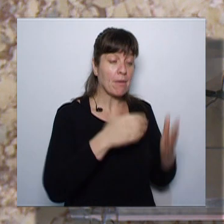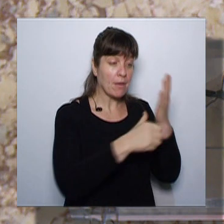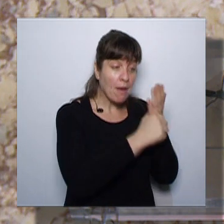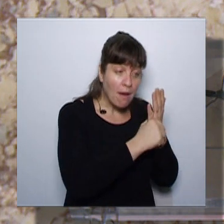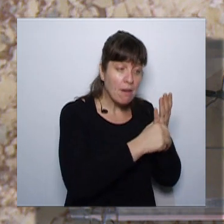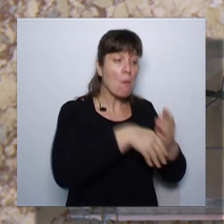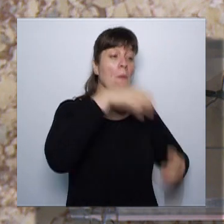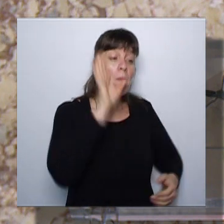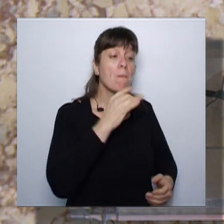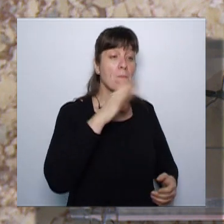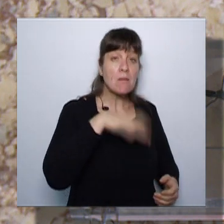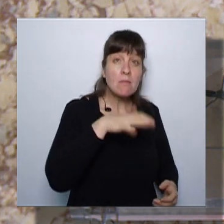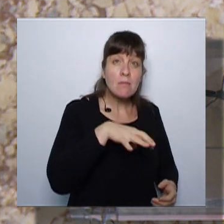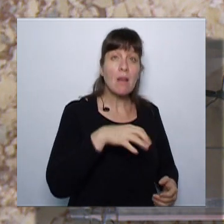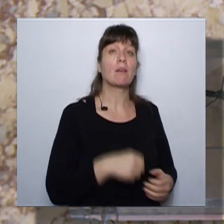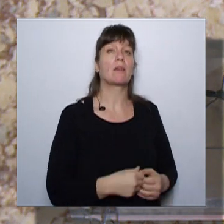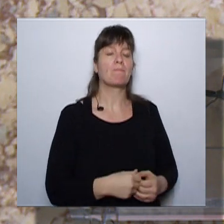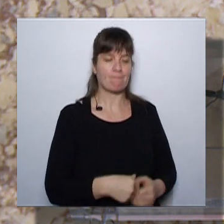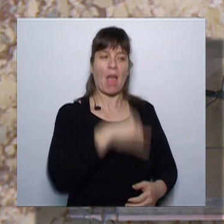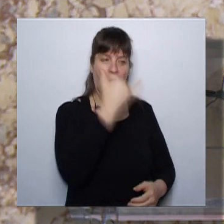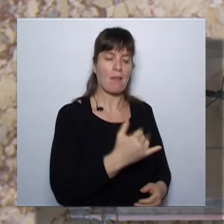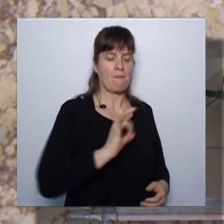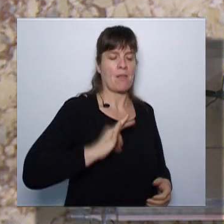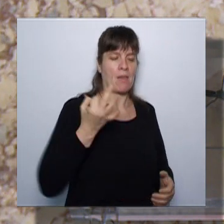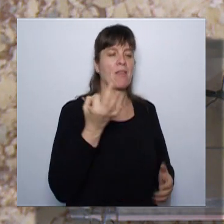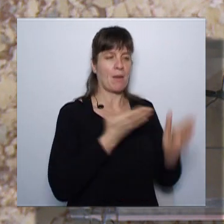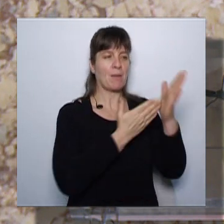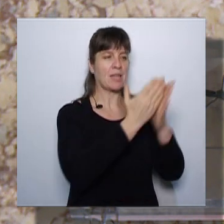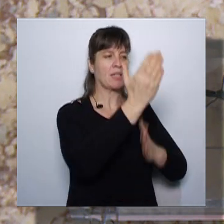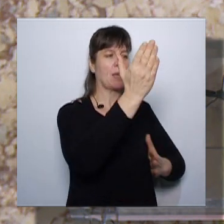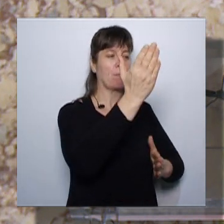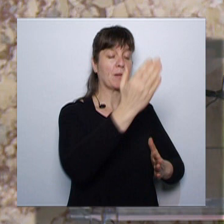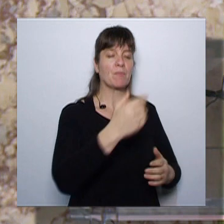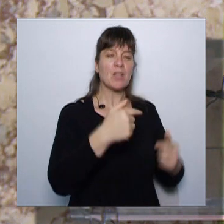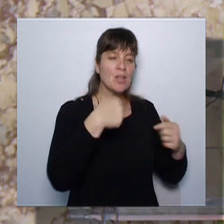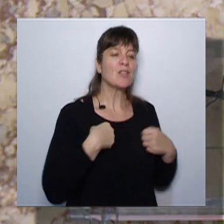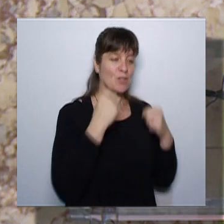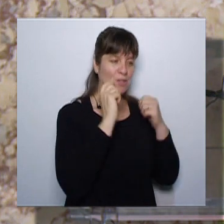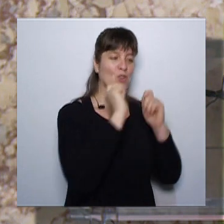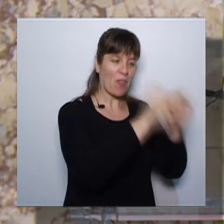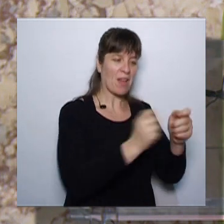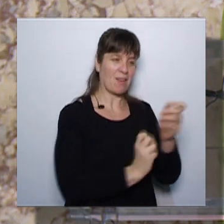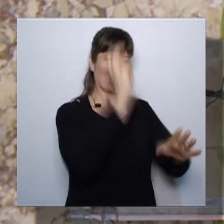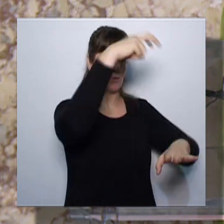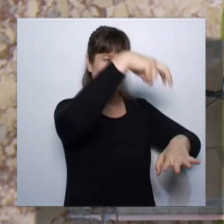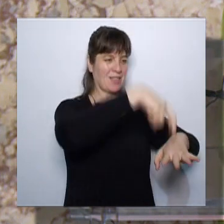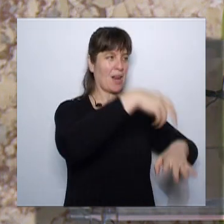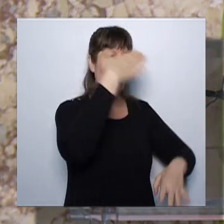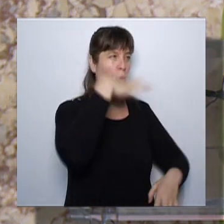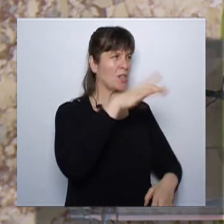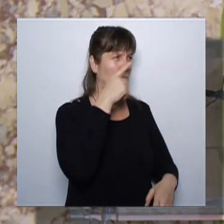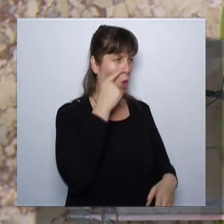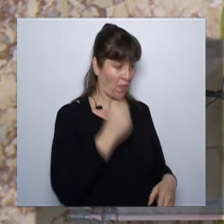y bebe mi sangre tiene vida eterna y yo lo resucitaré en el